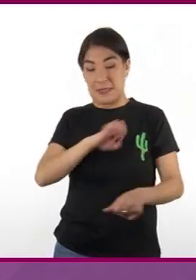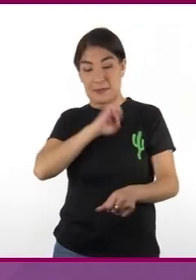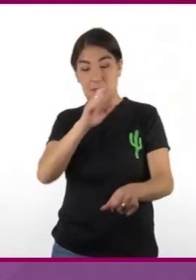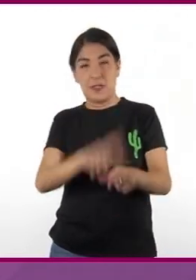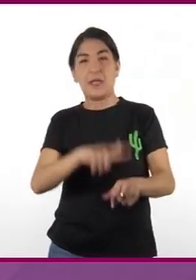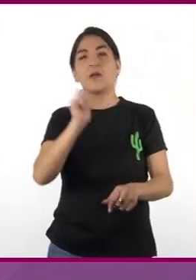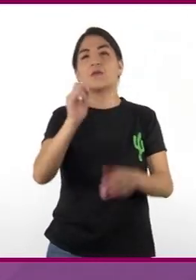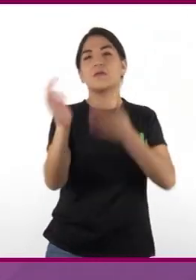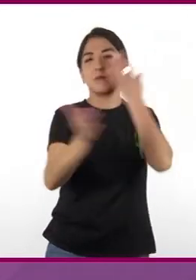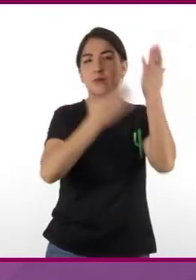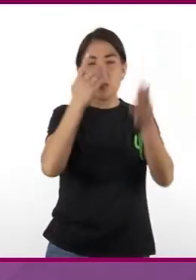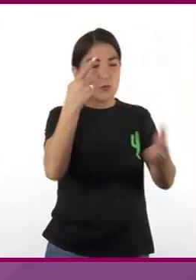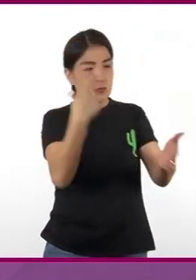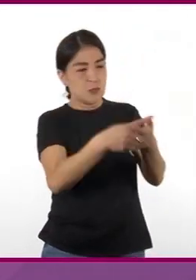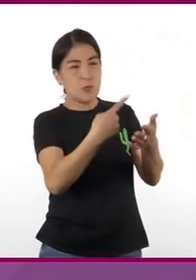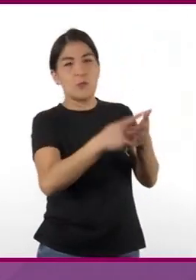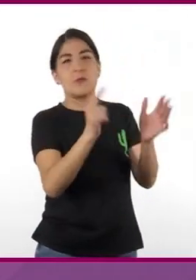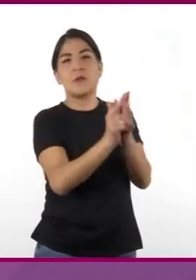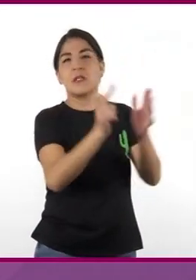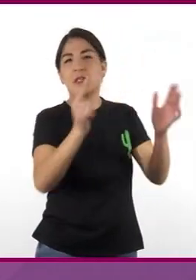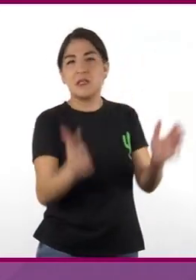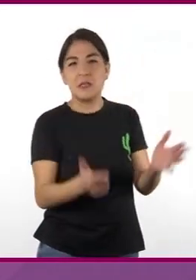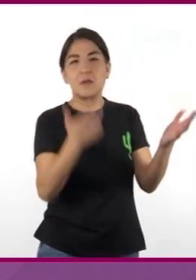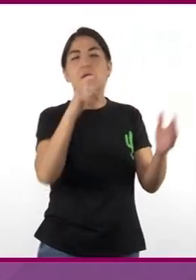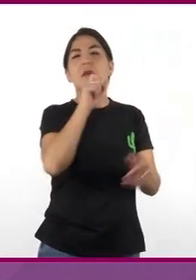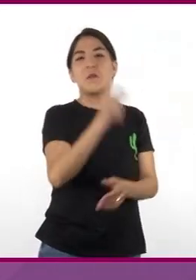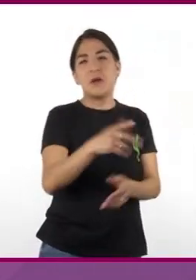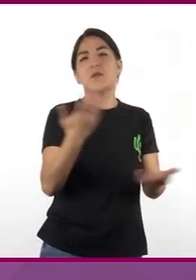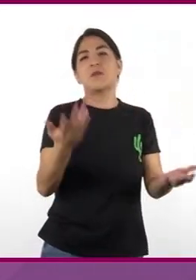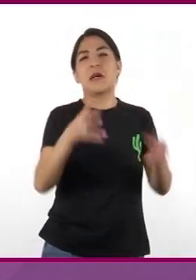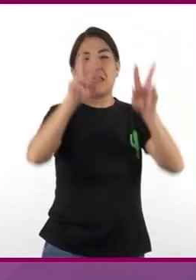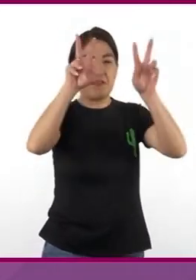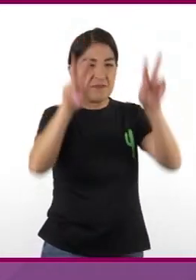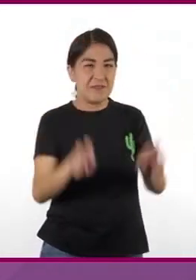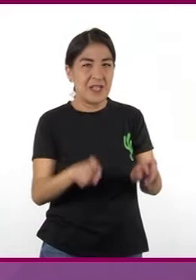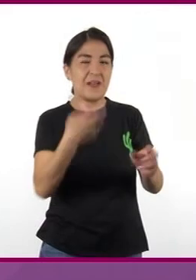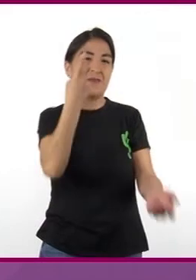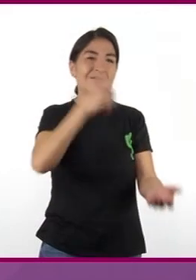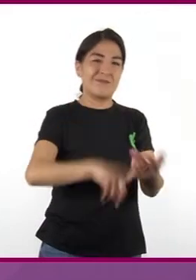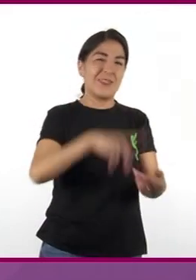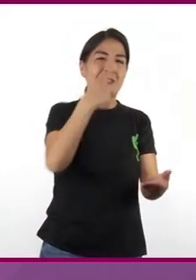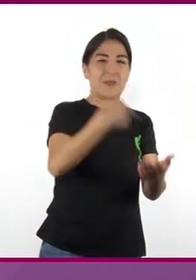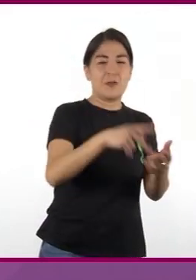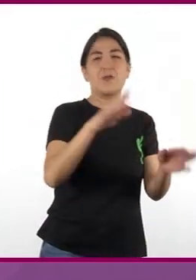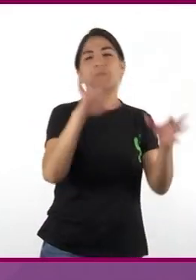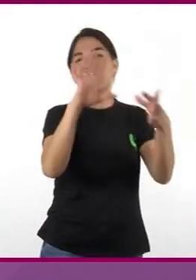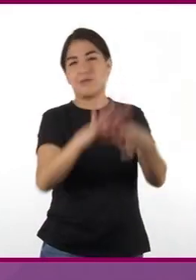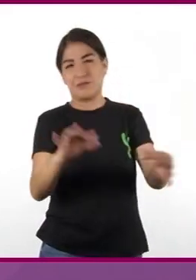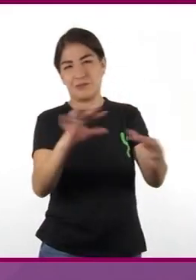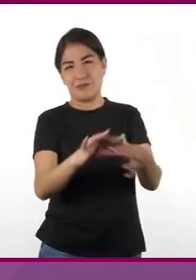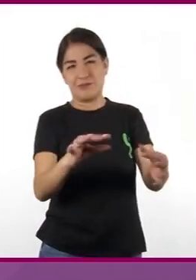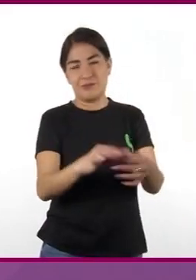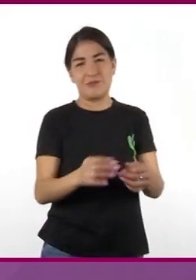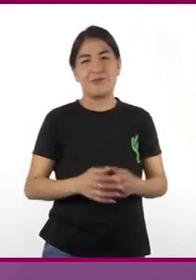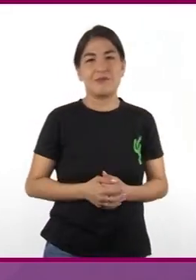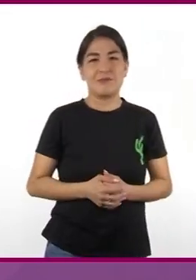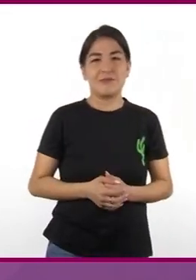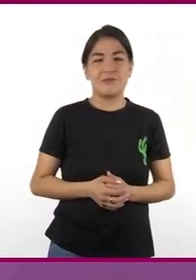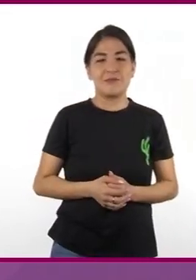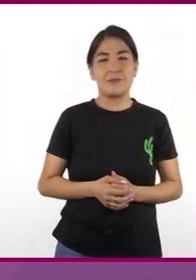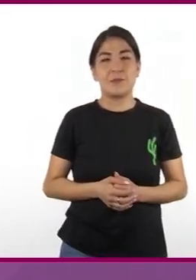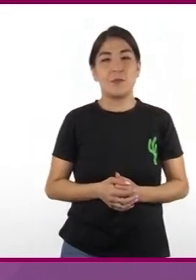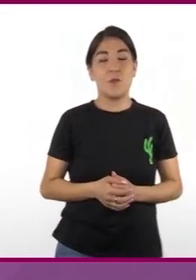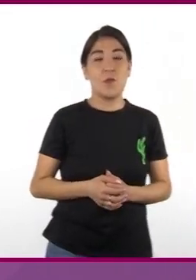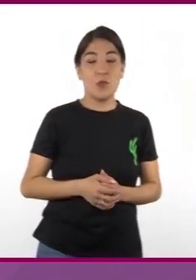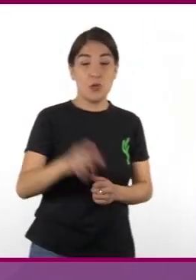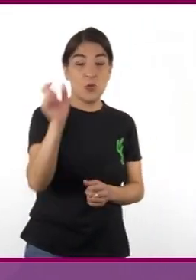han estudiado la obra que se presenta o que han estudiado temas afines a los que se están comentando. Cuando el autor